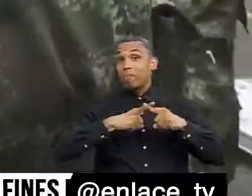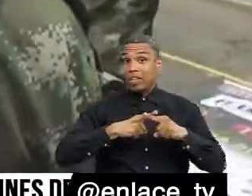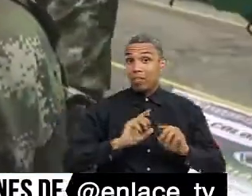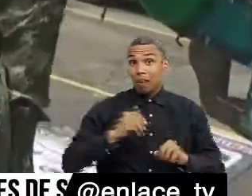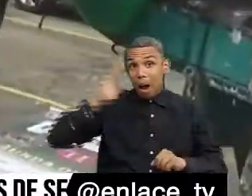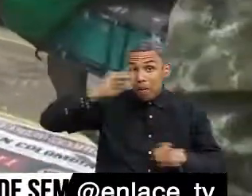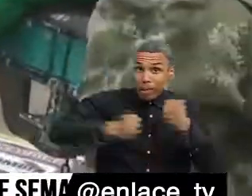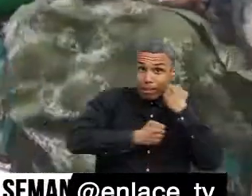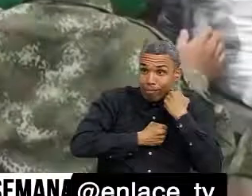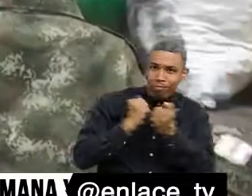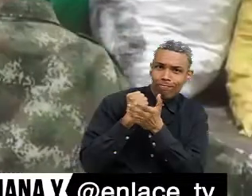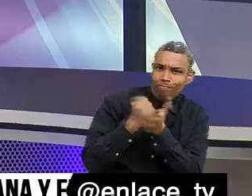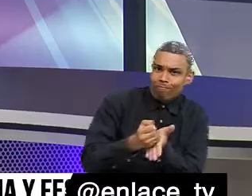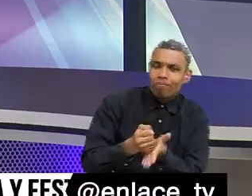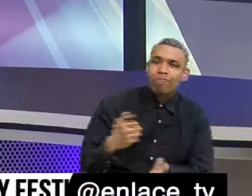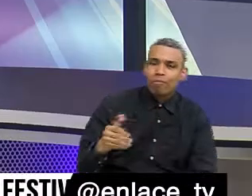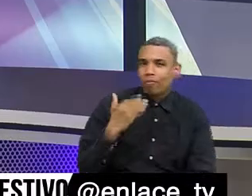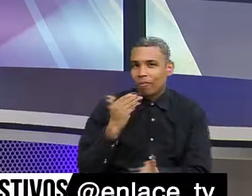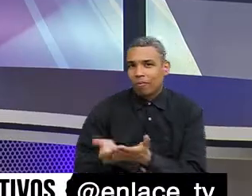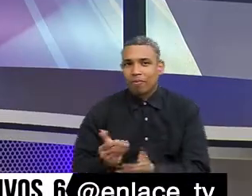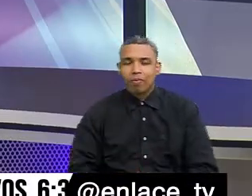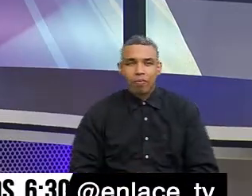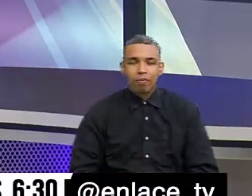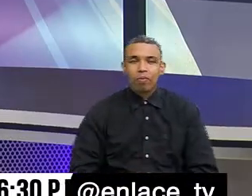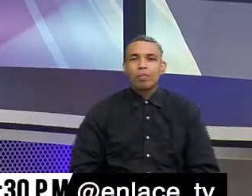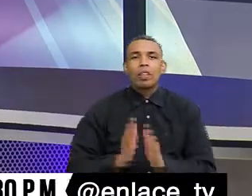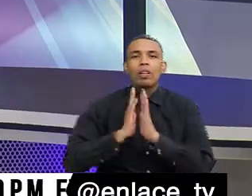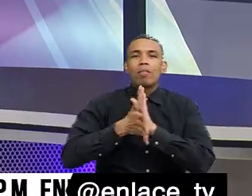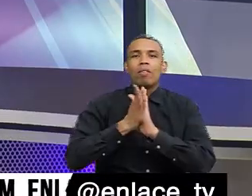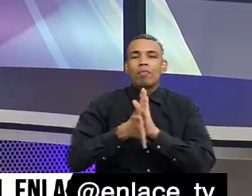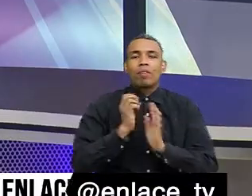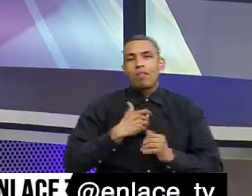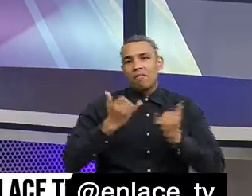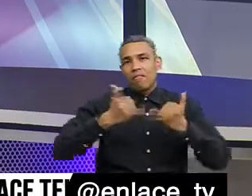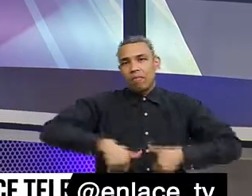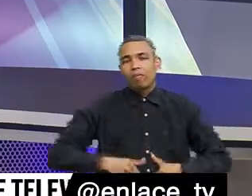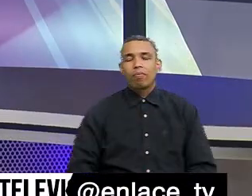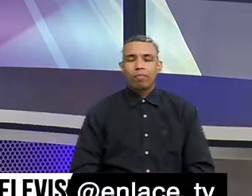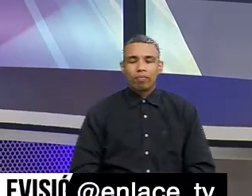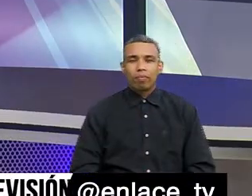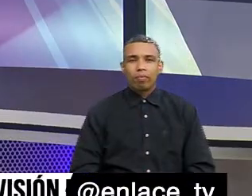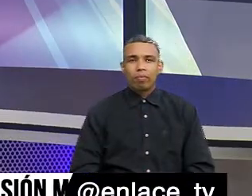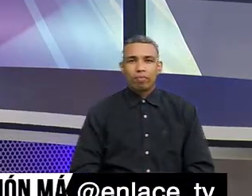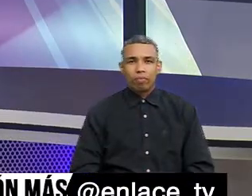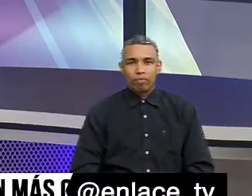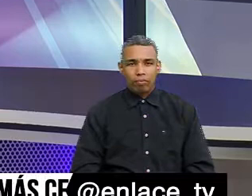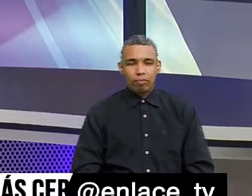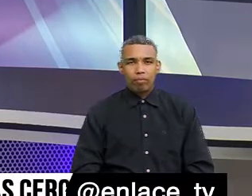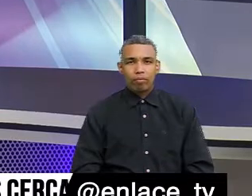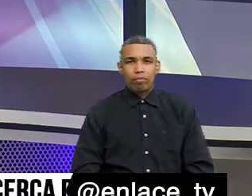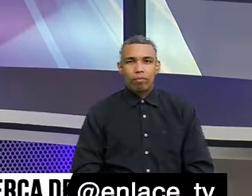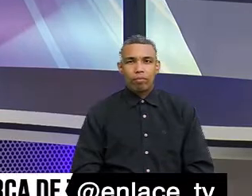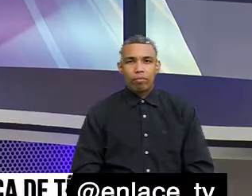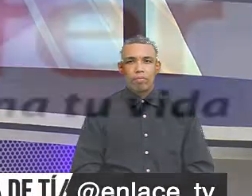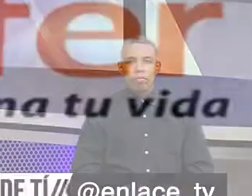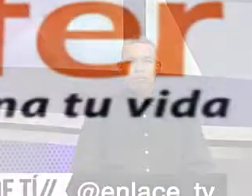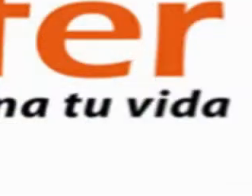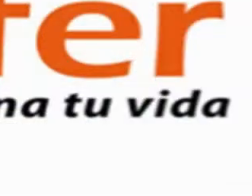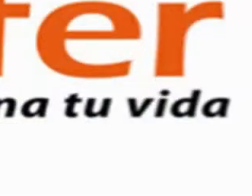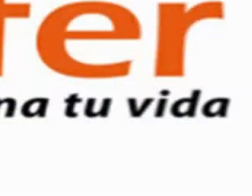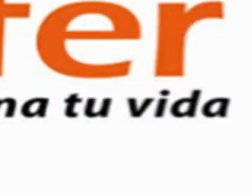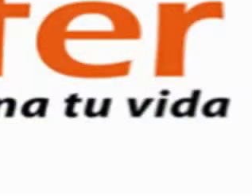campaña y con esta excelente información hemos llegado al final de la presente emisión de enlace noticias pero antes de